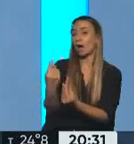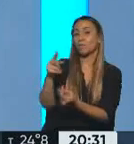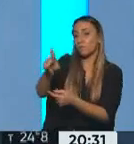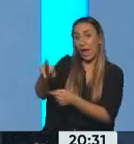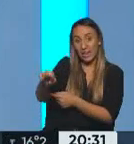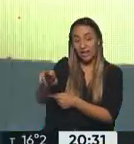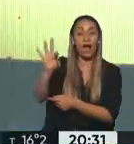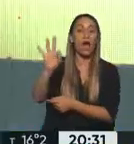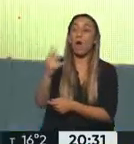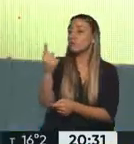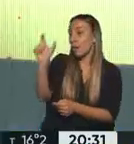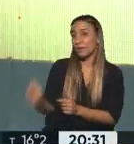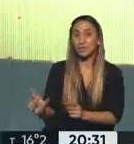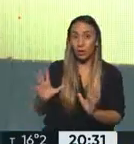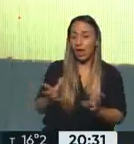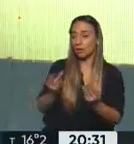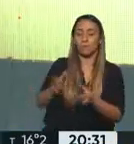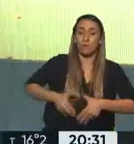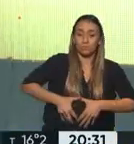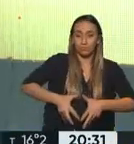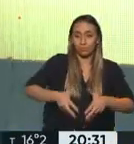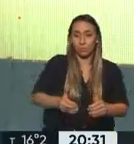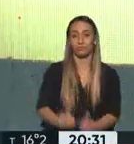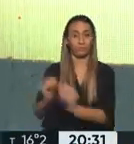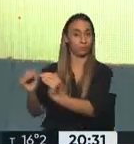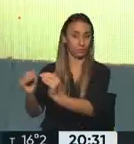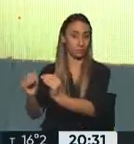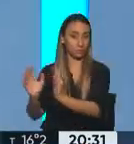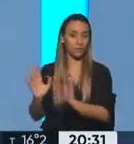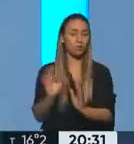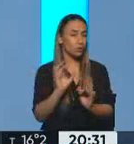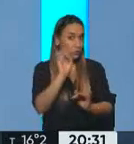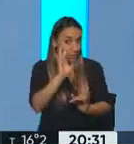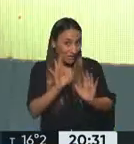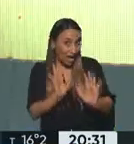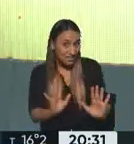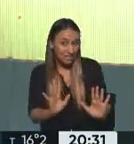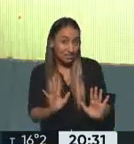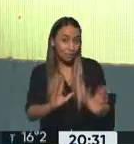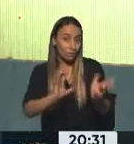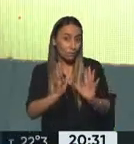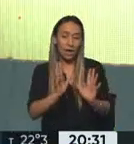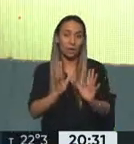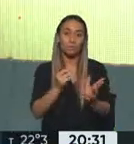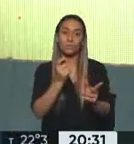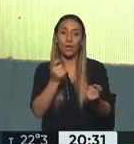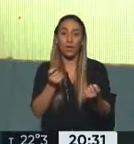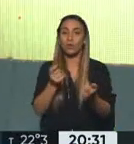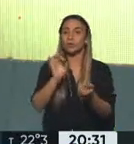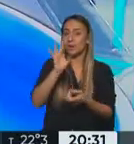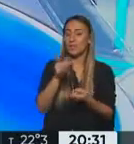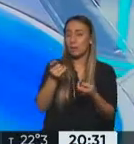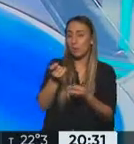posibilidad solamente de llevar a cabo el embarazo. Estamos seguros de eso, digo, solamente de esa manera. No la vía comercial, digamos, no está